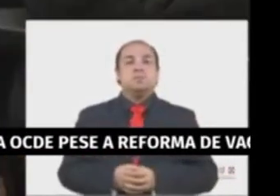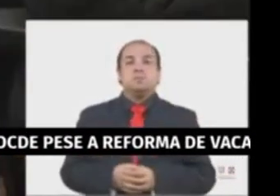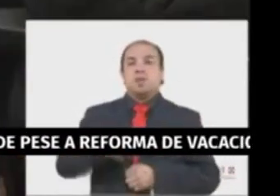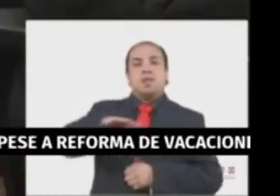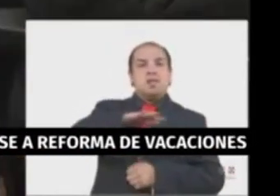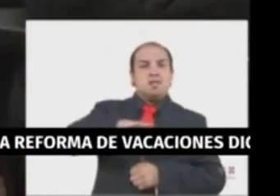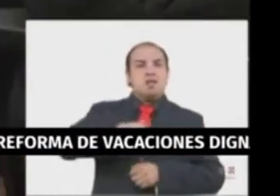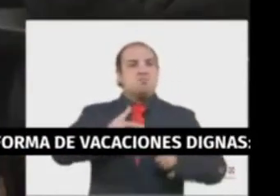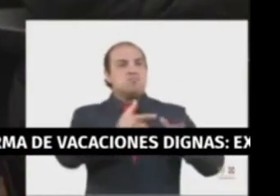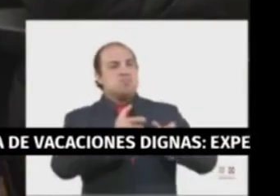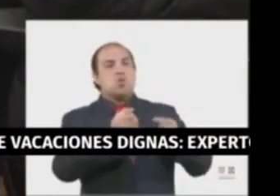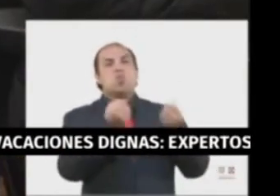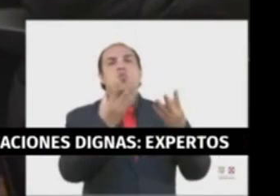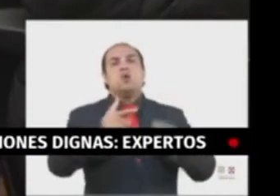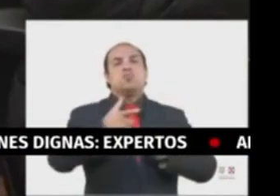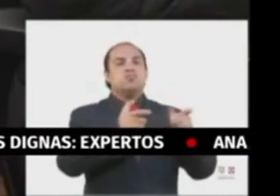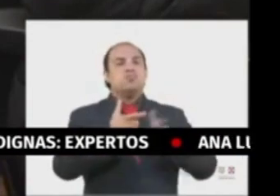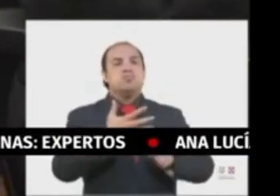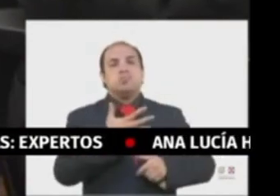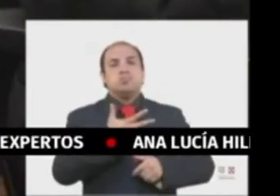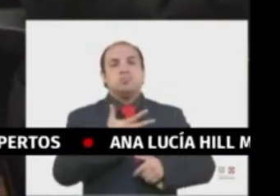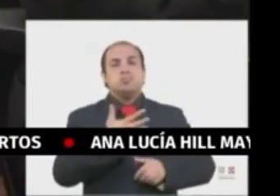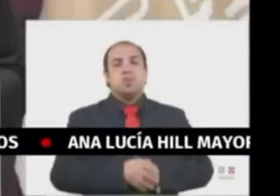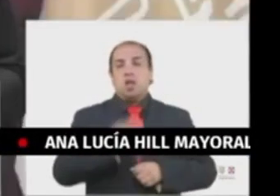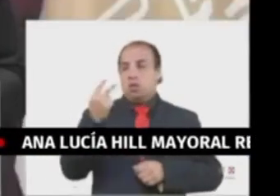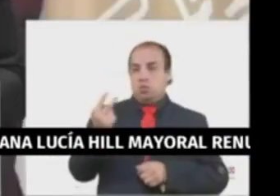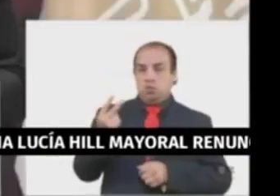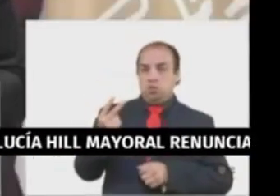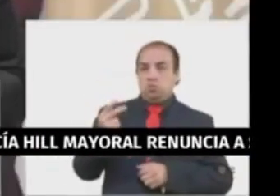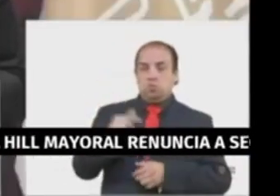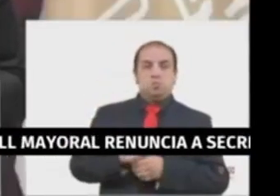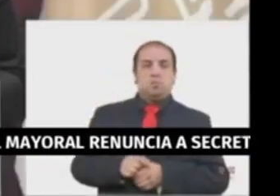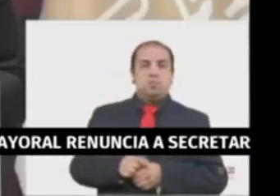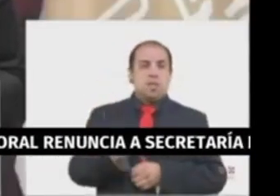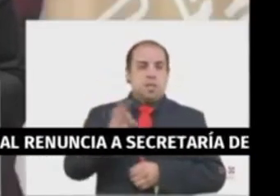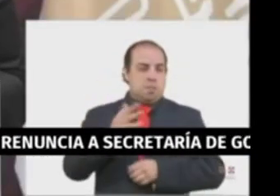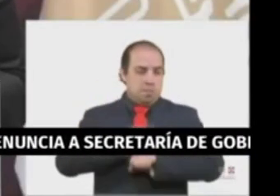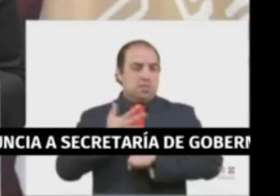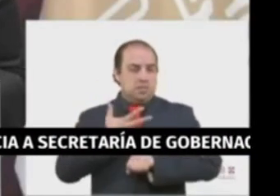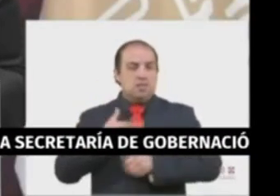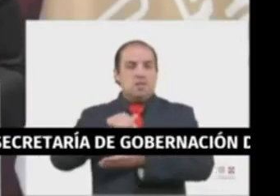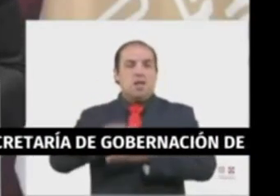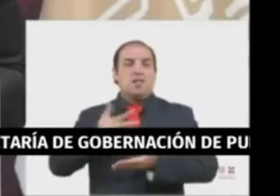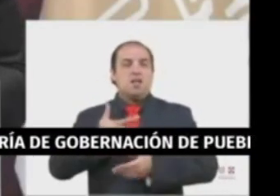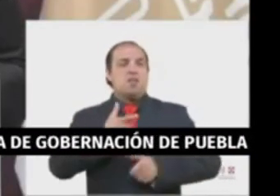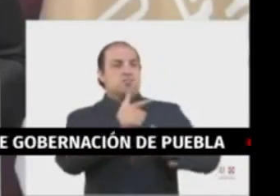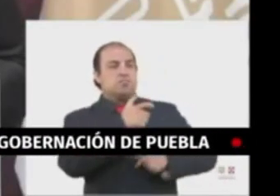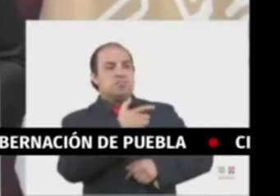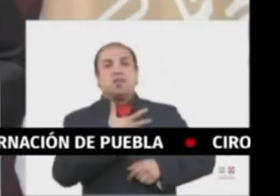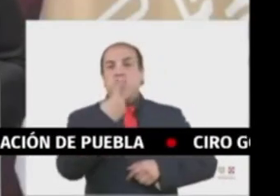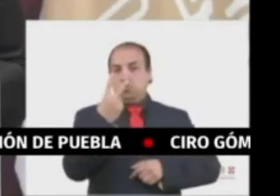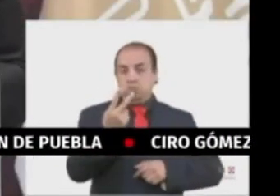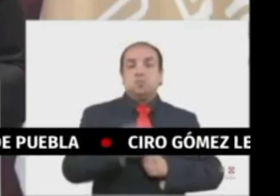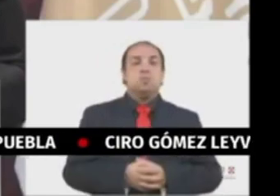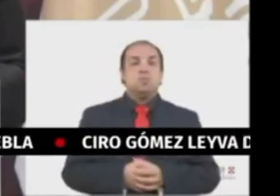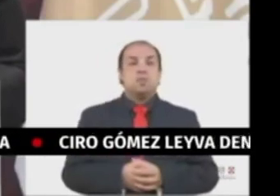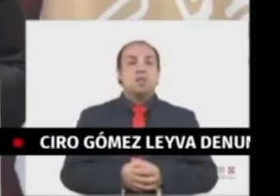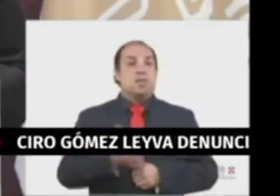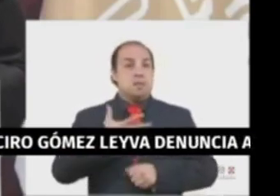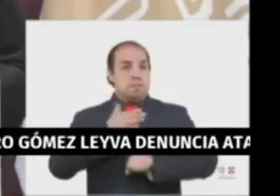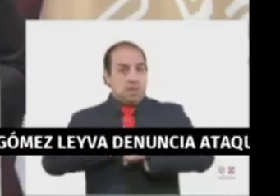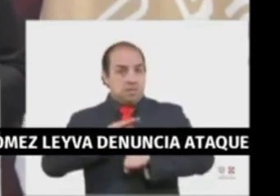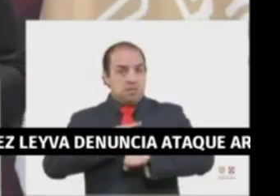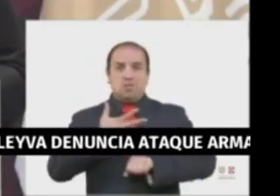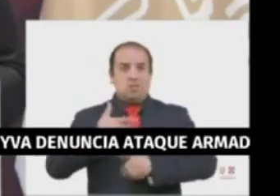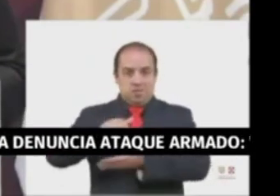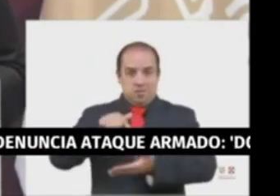la escena de este delito, ¿cuántos casquillos se encontraron? Al momento dos, en el lugar, no descartamos que haya más. Justo en el lugar donde hay una agresión hay dos casquillos, evidentemente hay